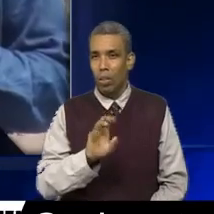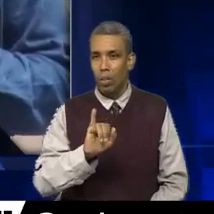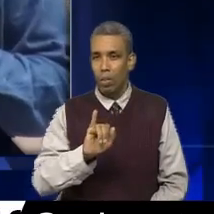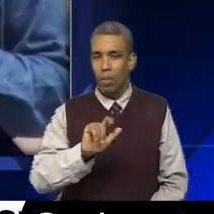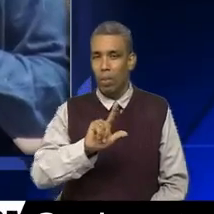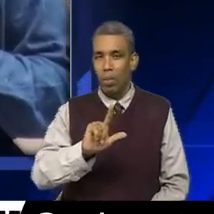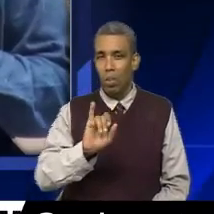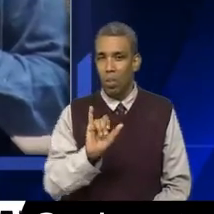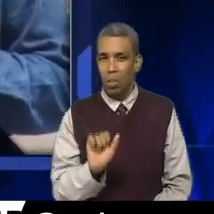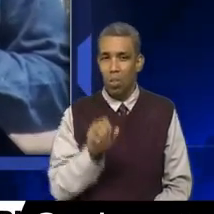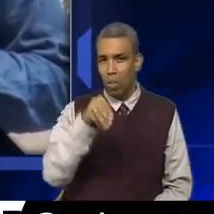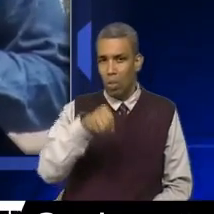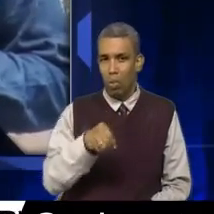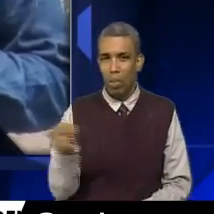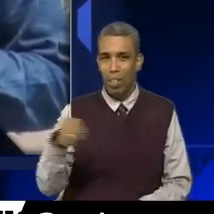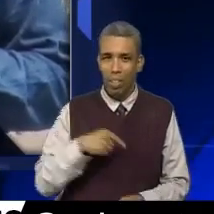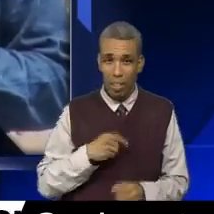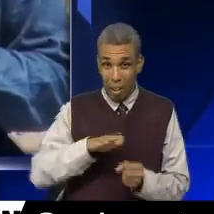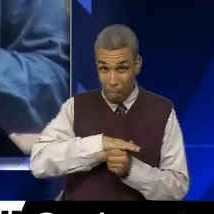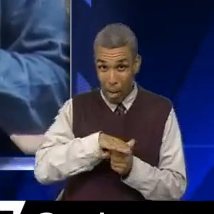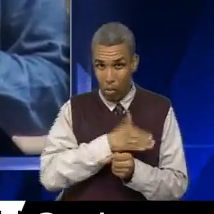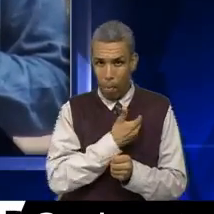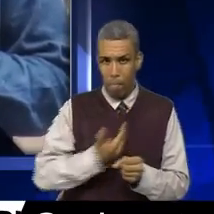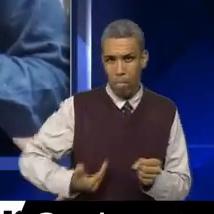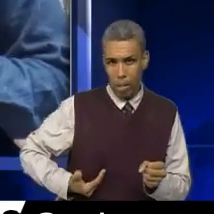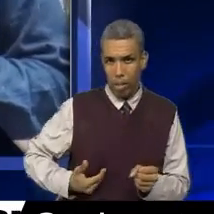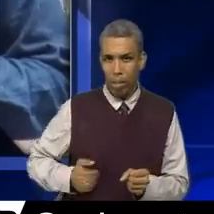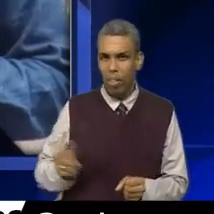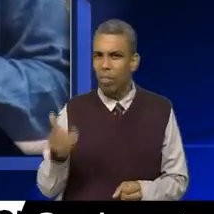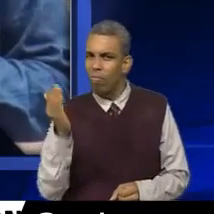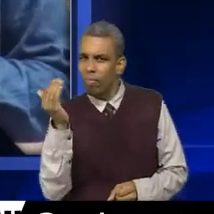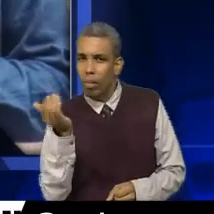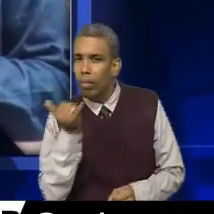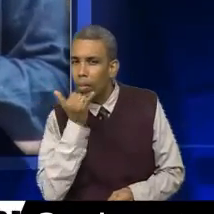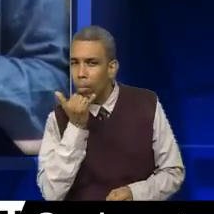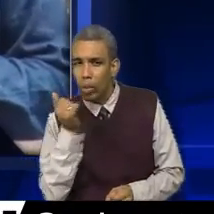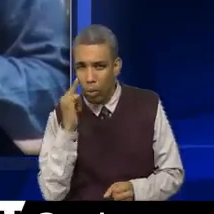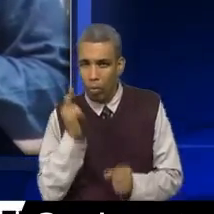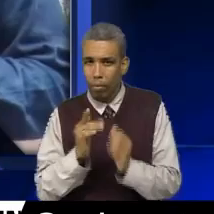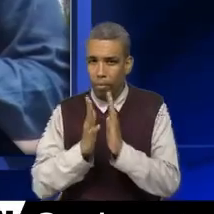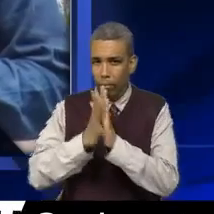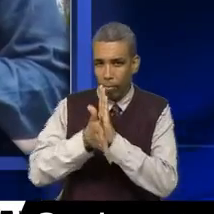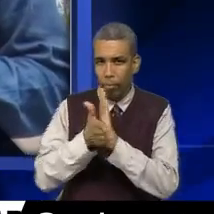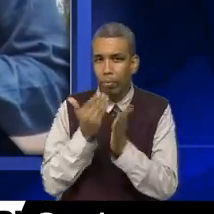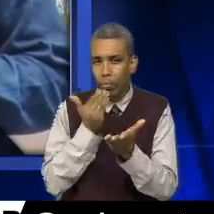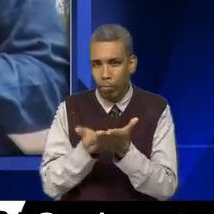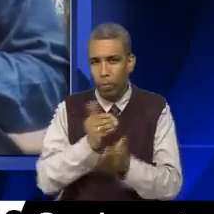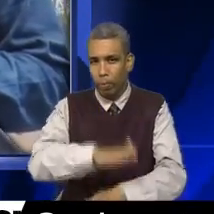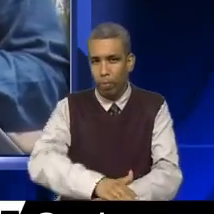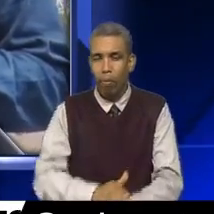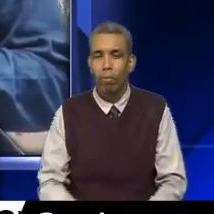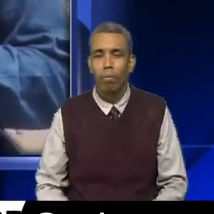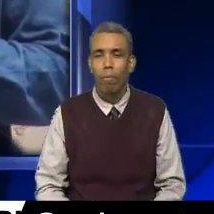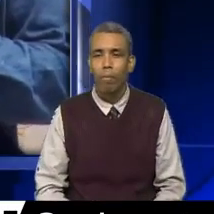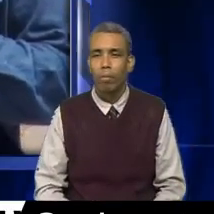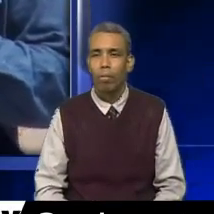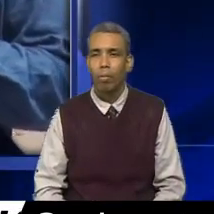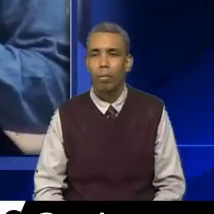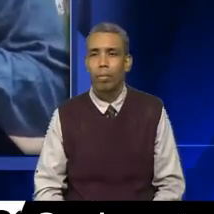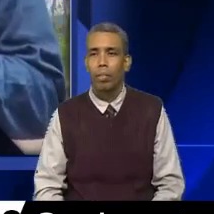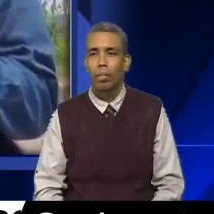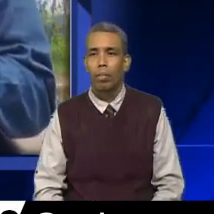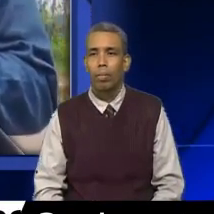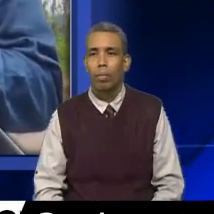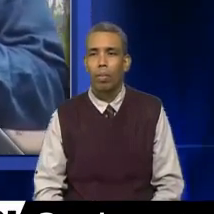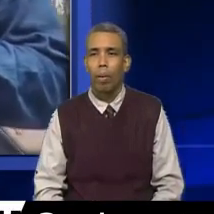Acción Comunal de esta zona, para que nos cuente qué es lo que pasa. William, muy buenas tardes. Jennifer, muy buenas